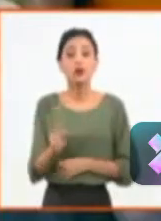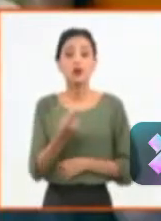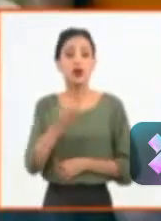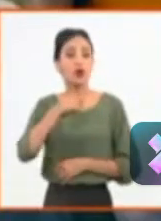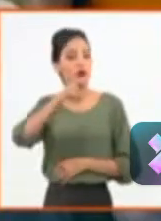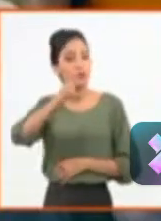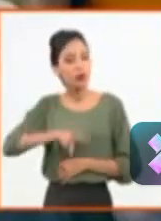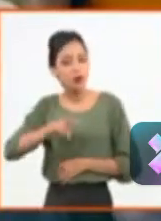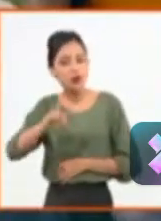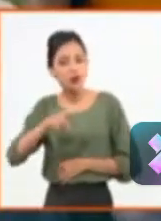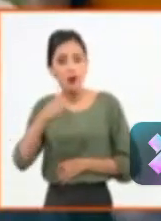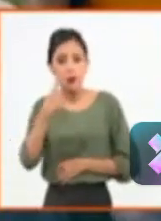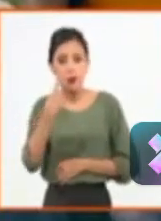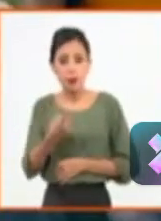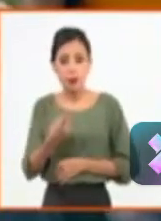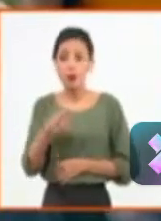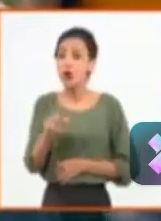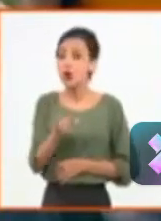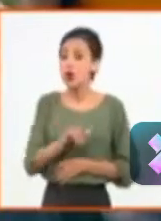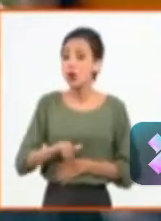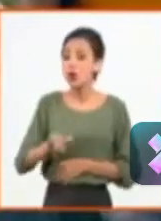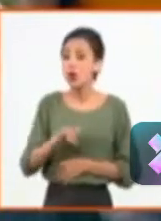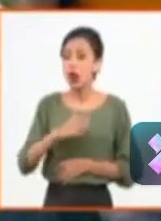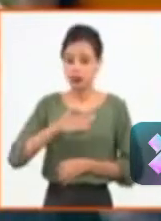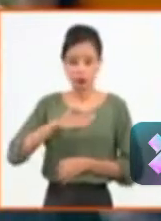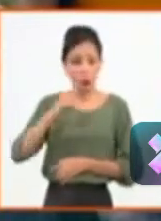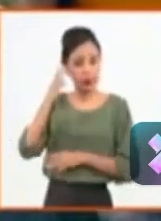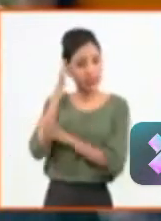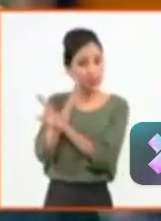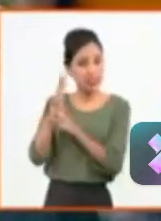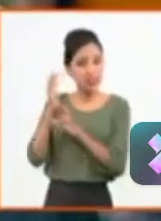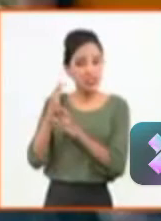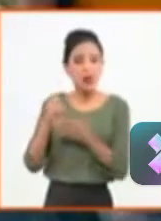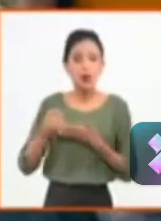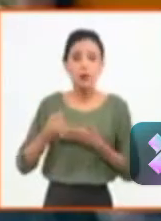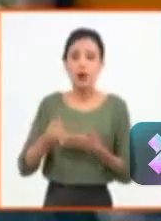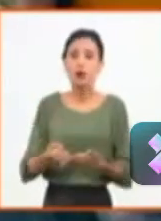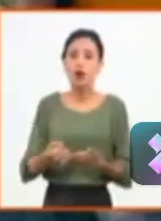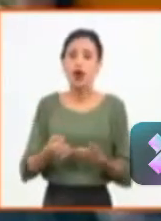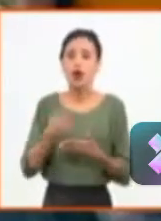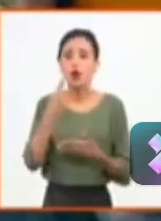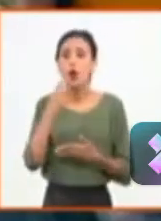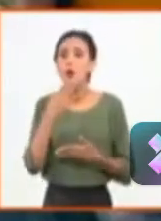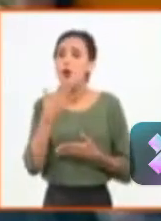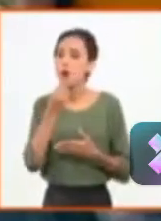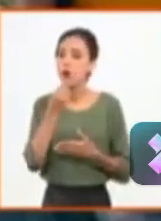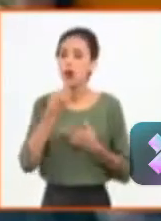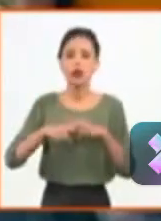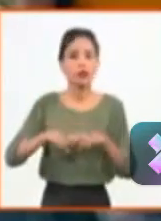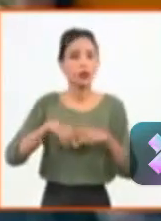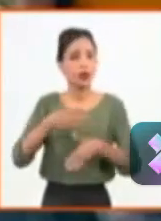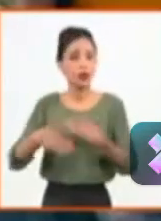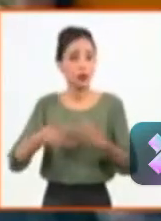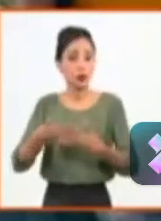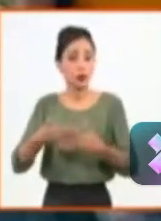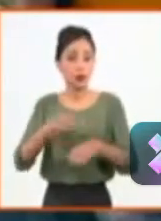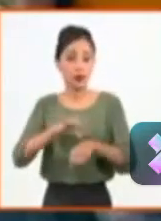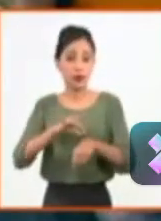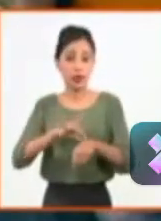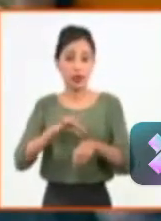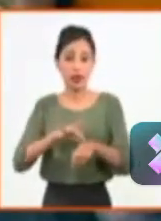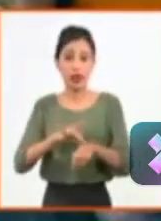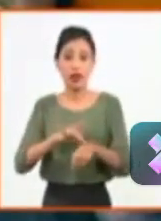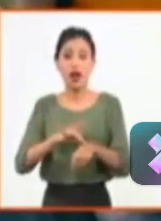molecular, sino también como parte desde nuestra ciencia para contribuir a soluciones que puedan también traducirse en